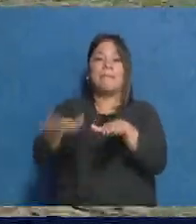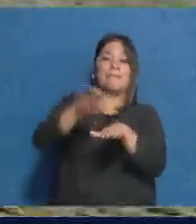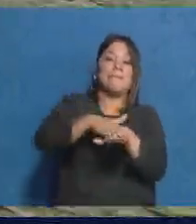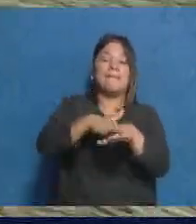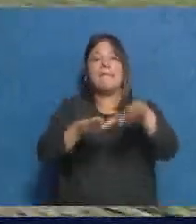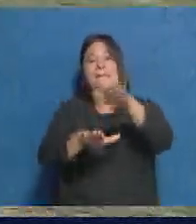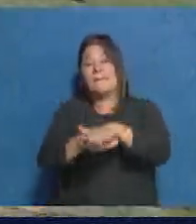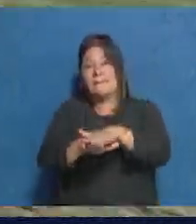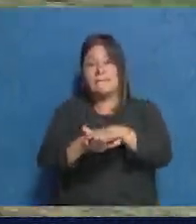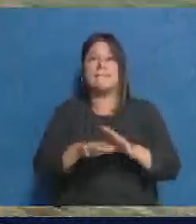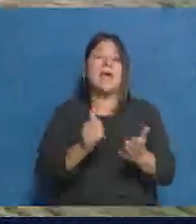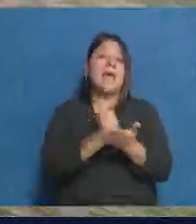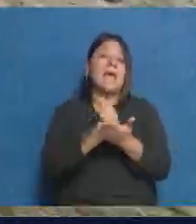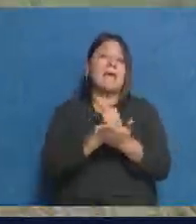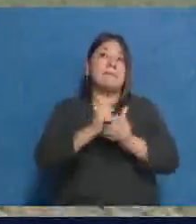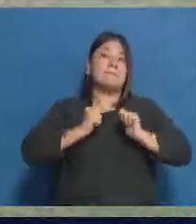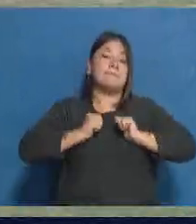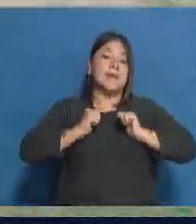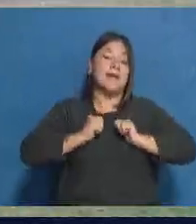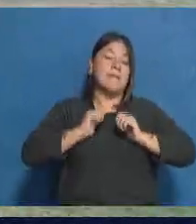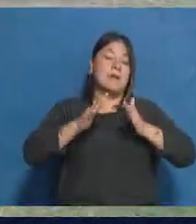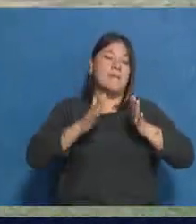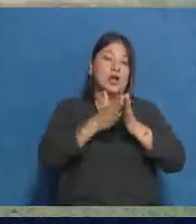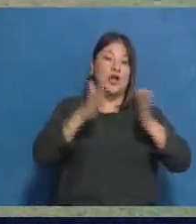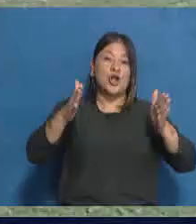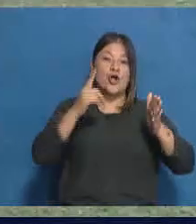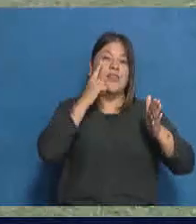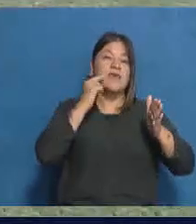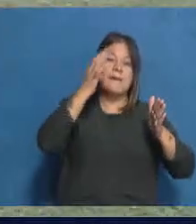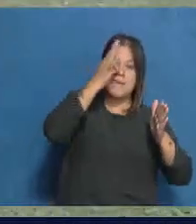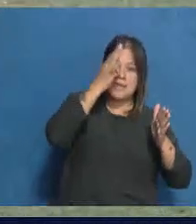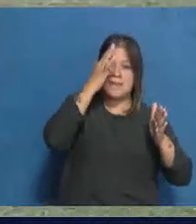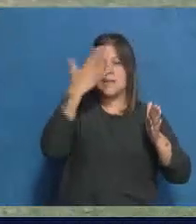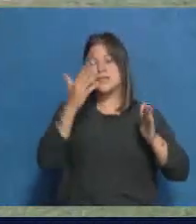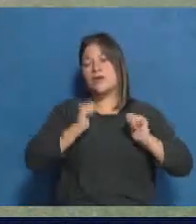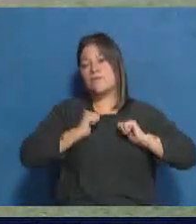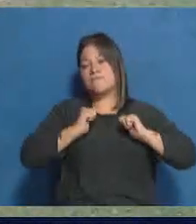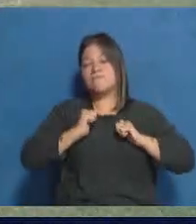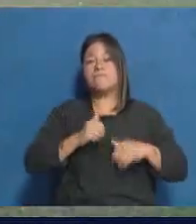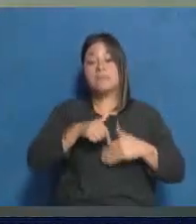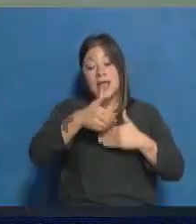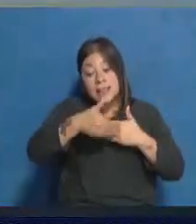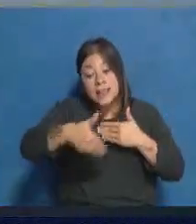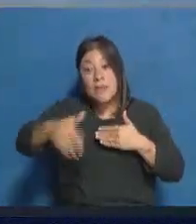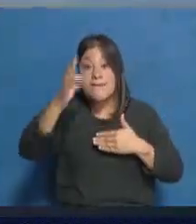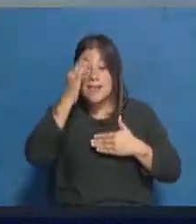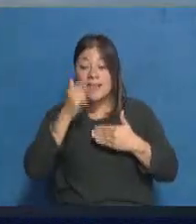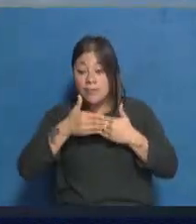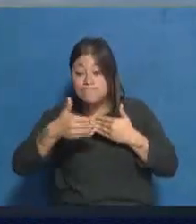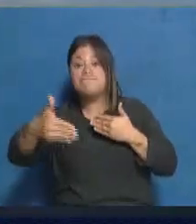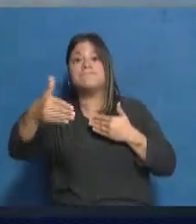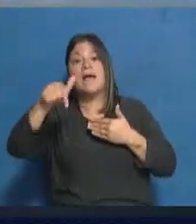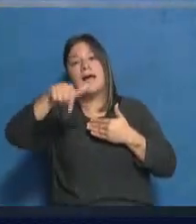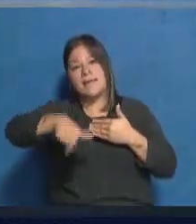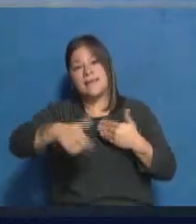y exterior y hay que esperar 20 días, 25 días aproximadamente. Después de esos 20 días, ahí recién se